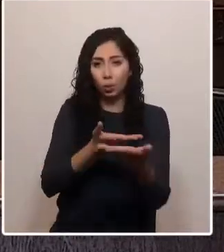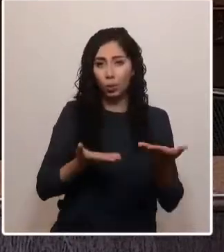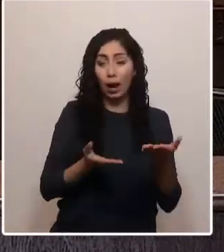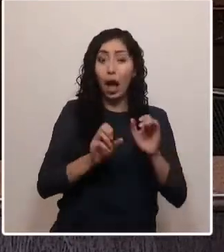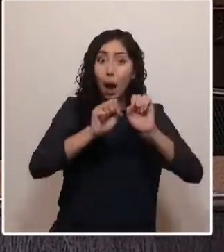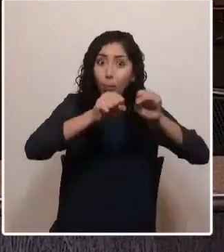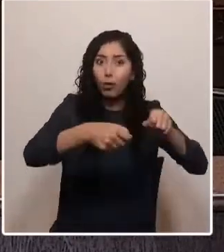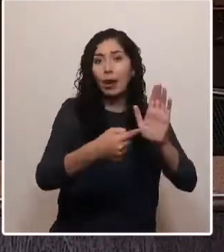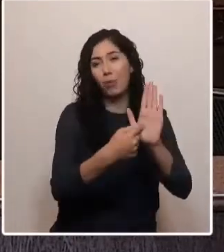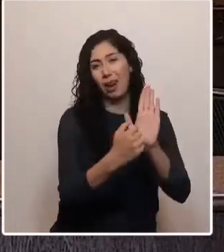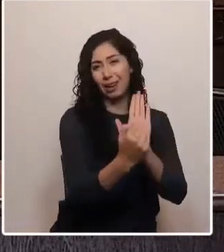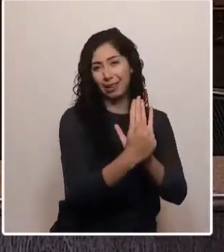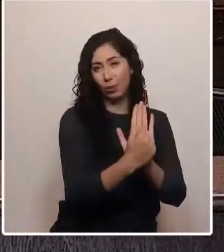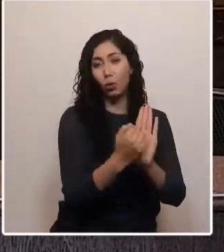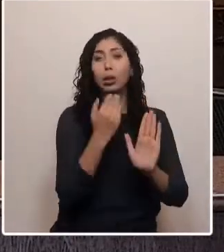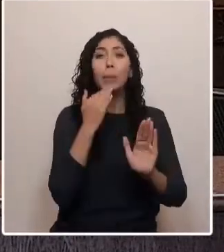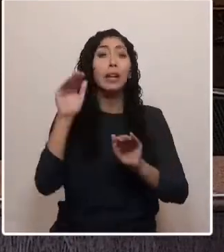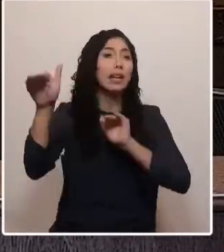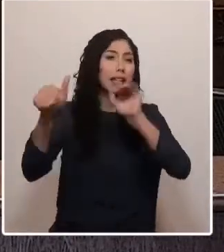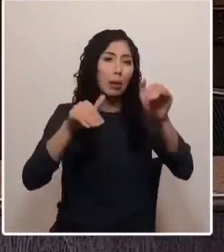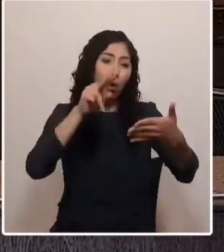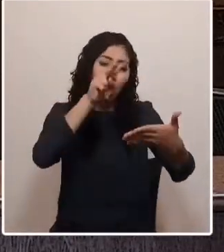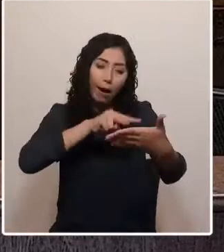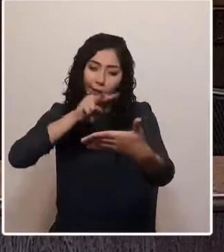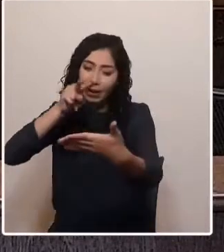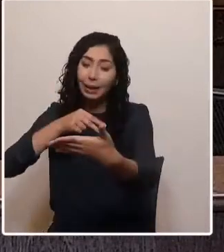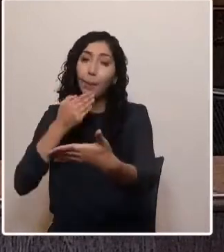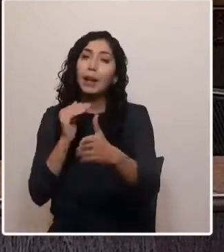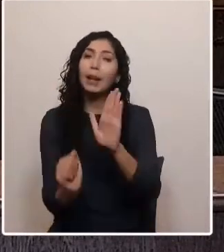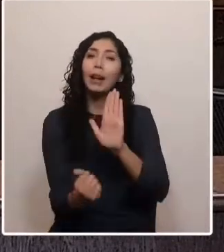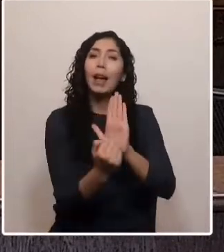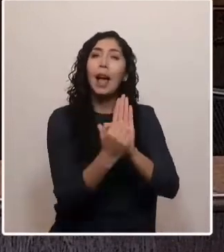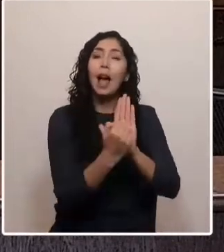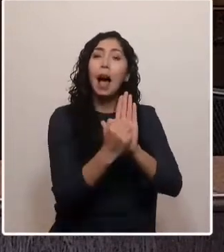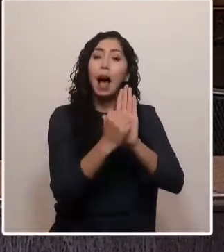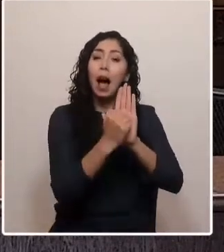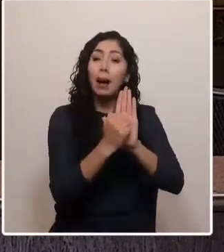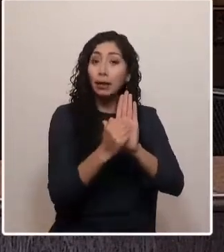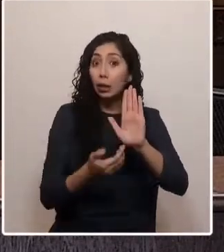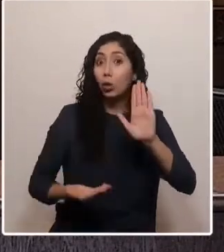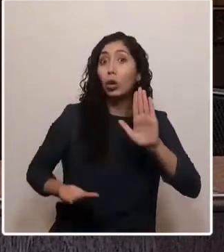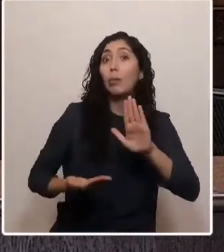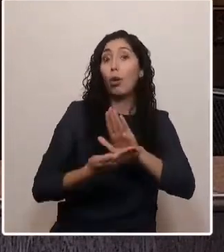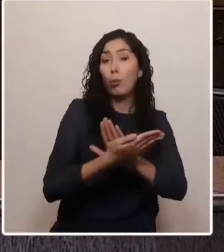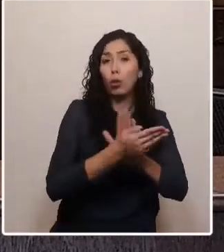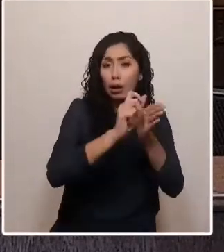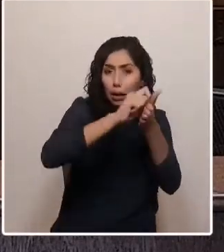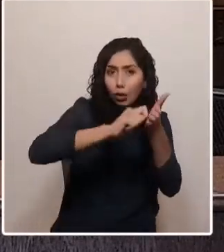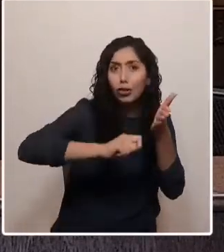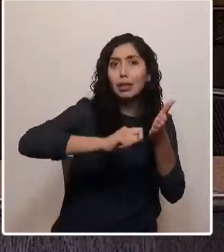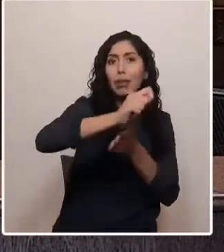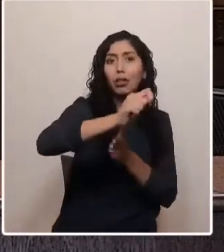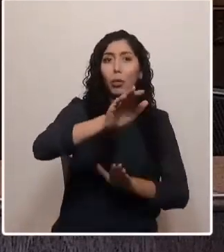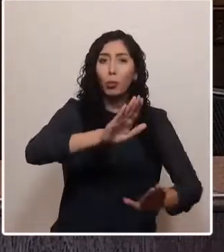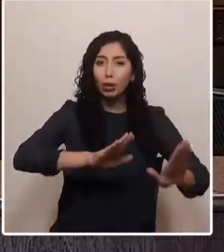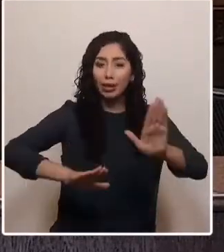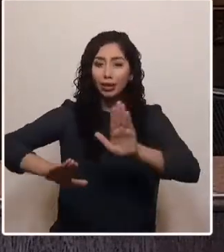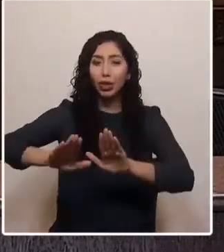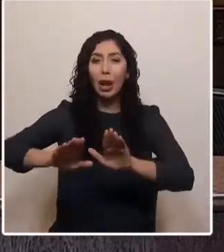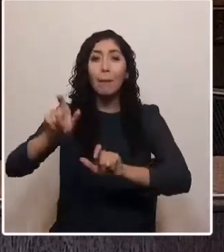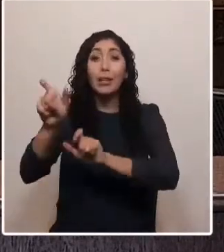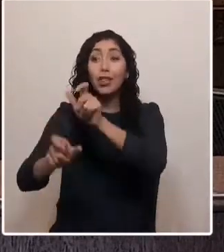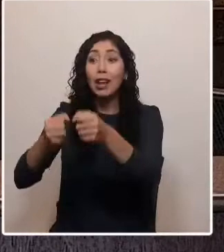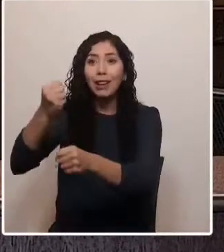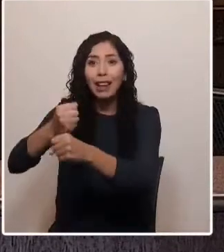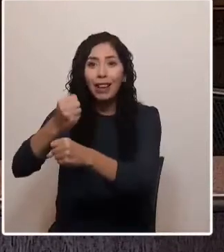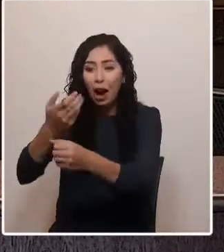manera, les llamo a revisar y a aprobar el artículo que propone el reconocimiento y la protección a las artesanas y